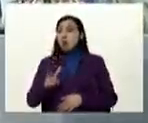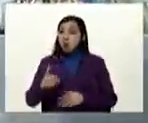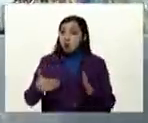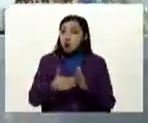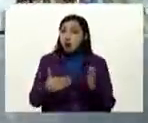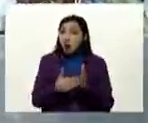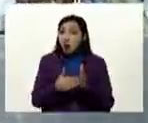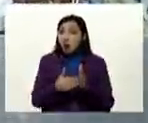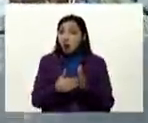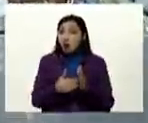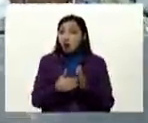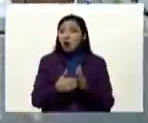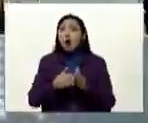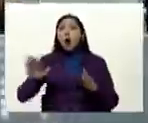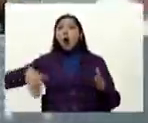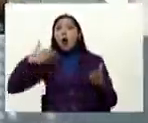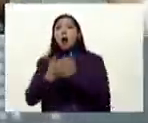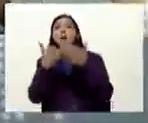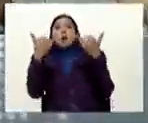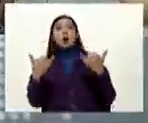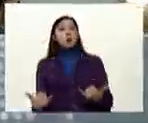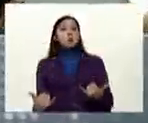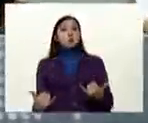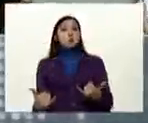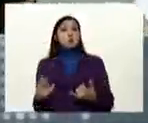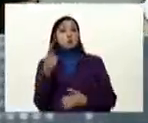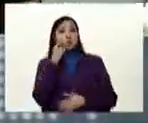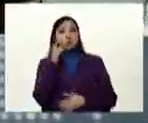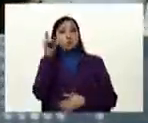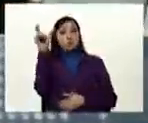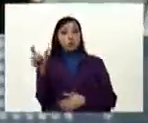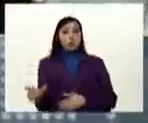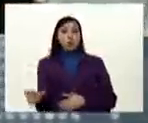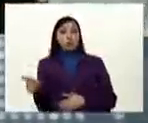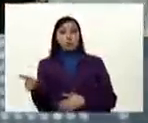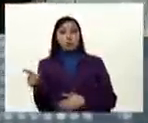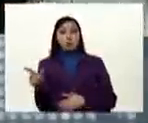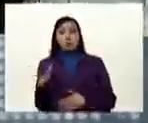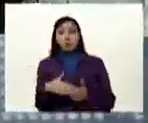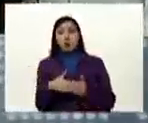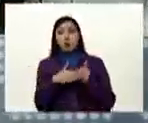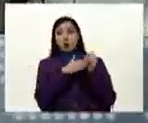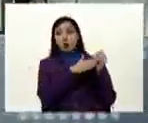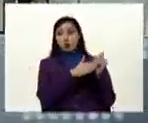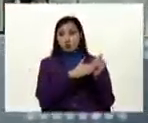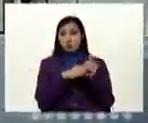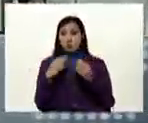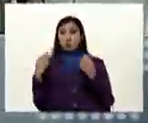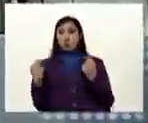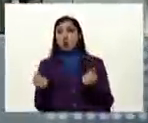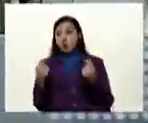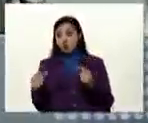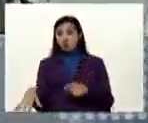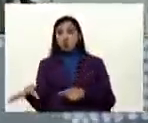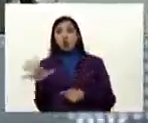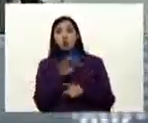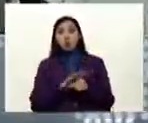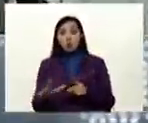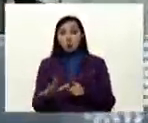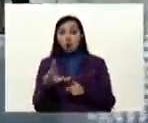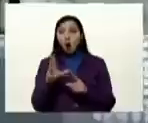antes, durante y ahora. Hay un pelucón mayor. El pelucón mayor se puso las pilas para sabotear la